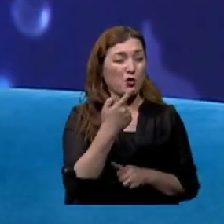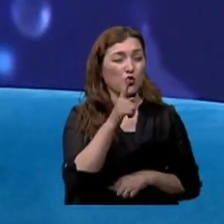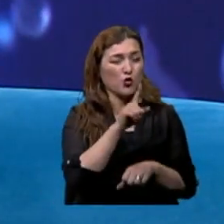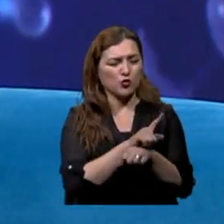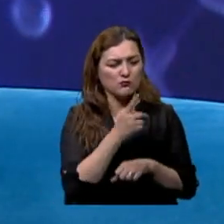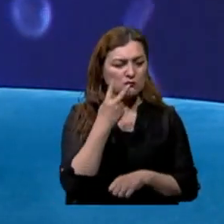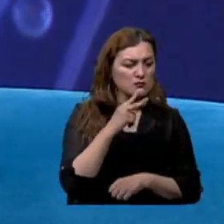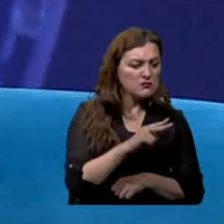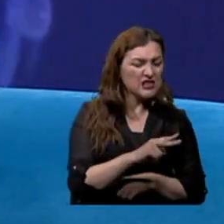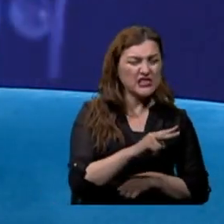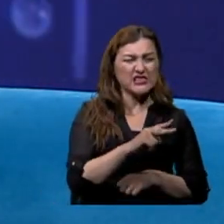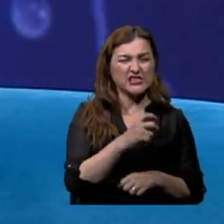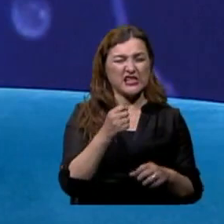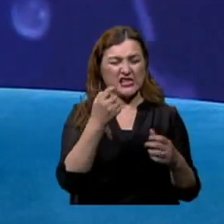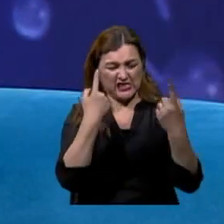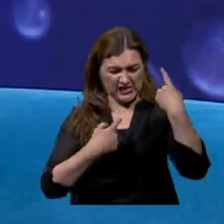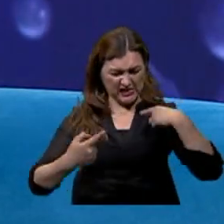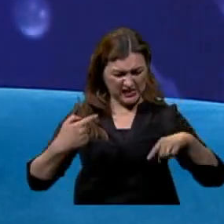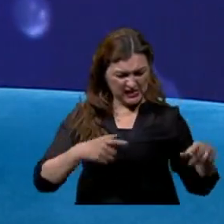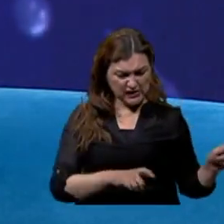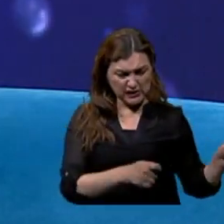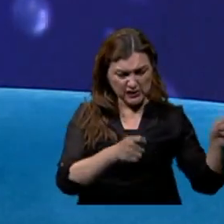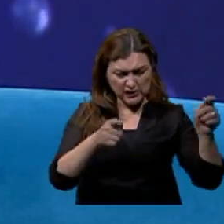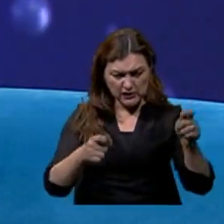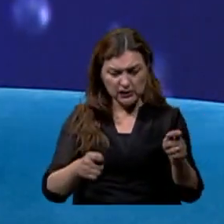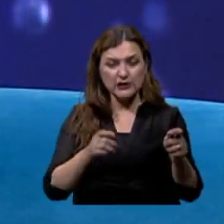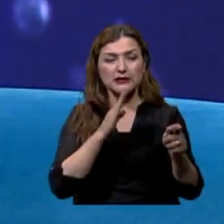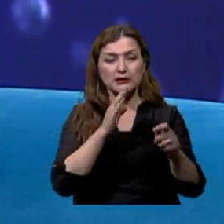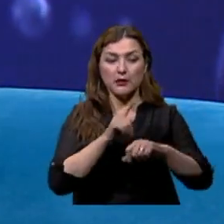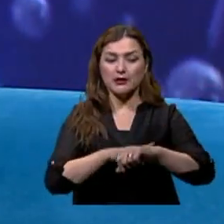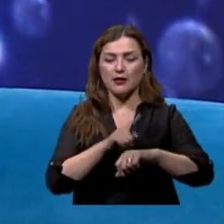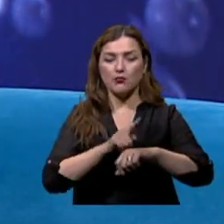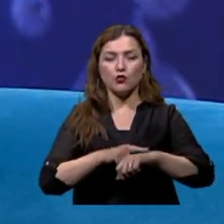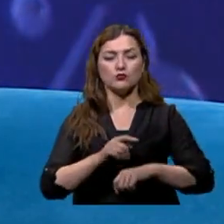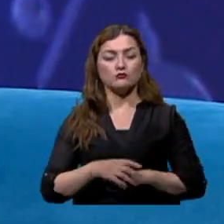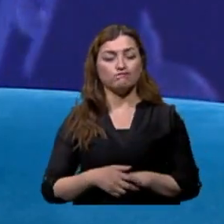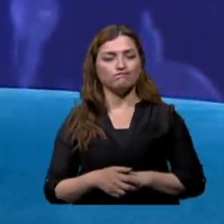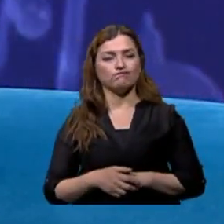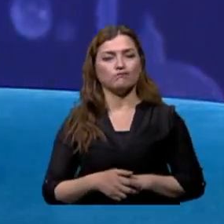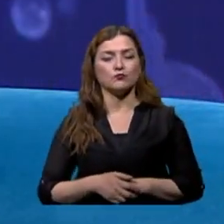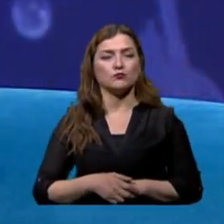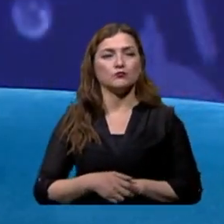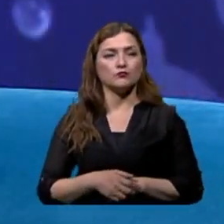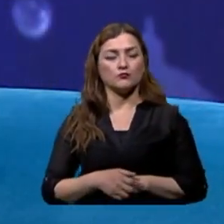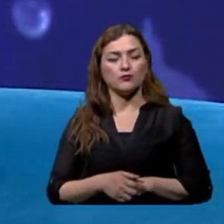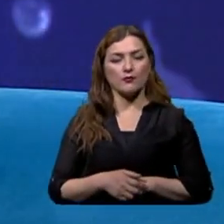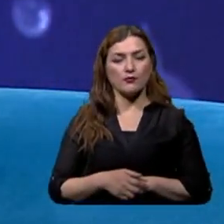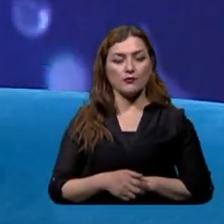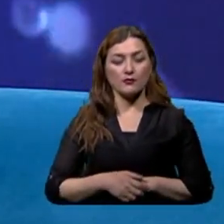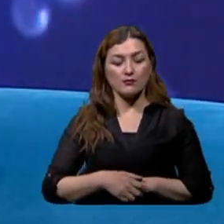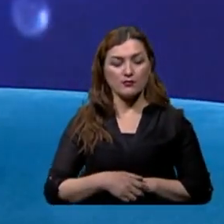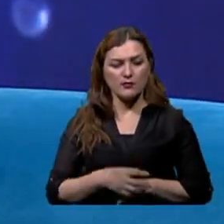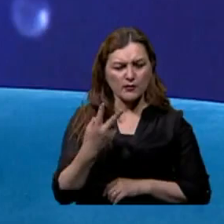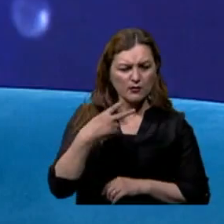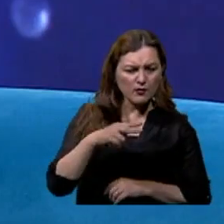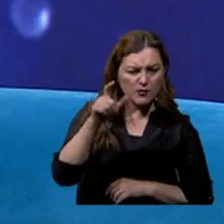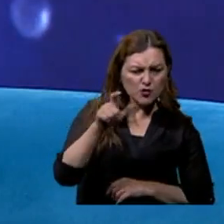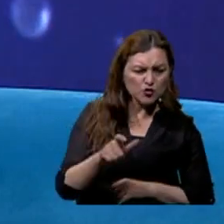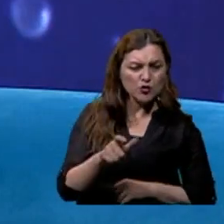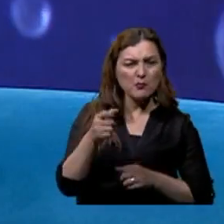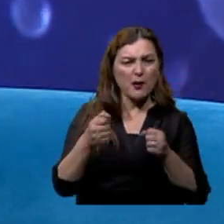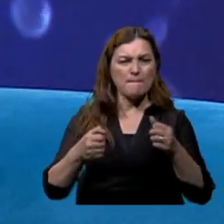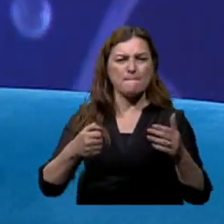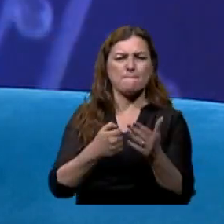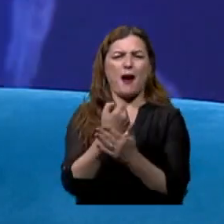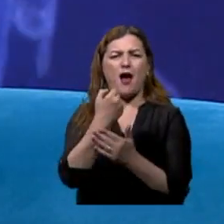la amputación, siempre hay tiempo para una amputación. Correcto. Entonces, es importante que cuando un paciente sufre una